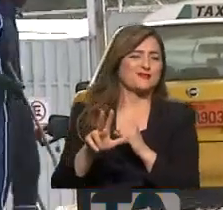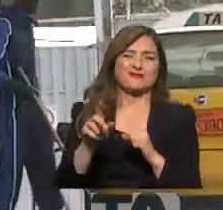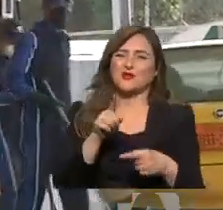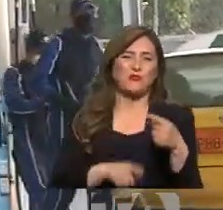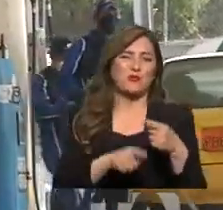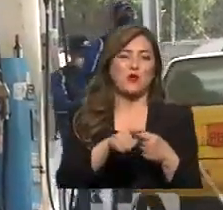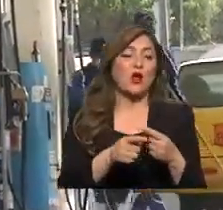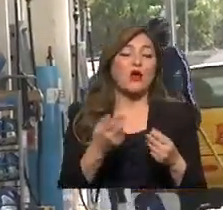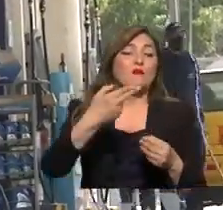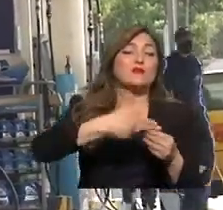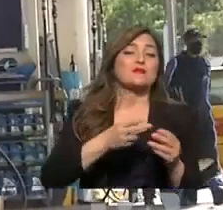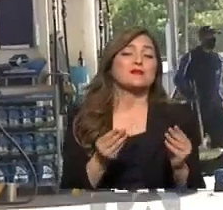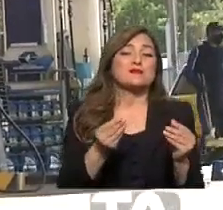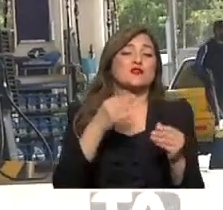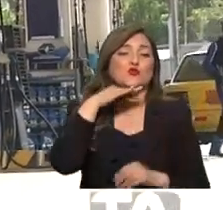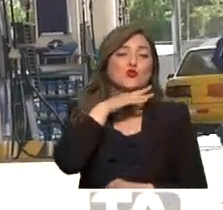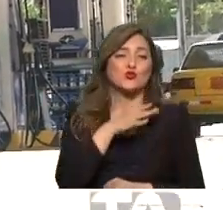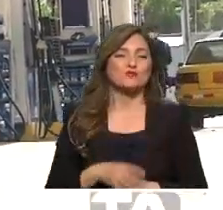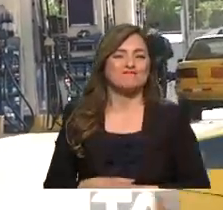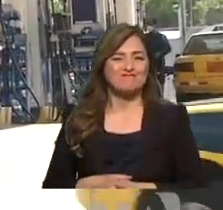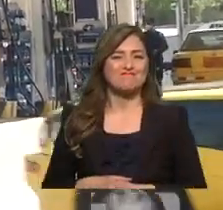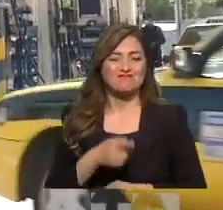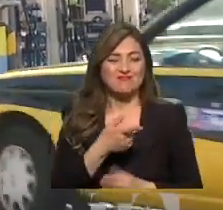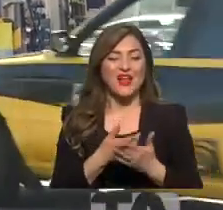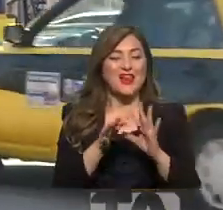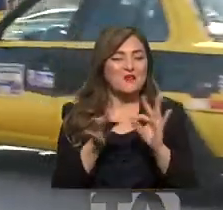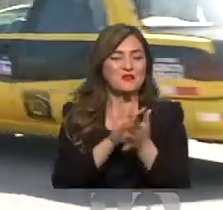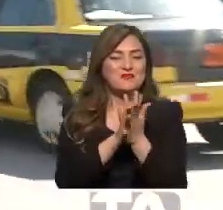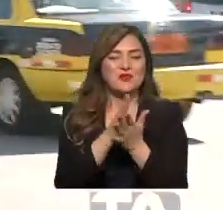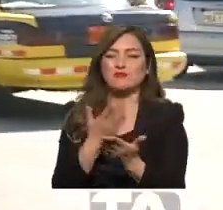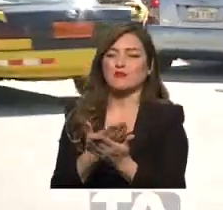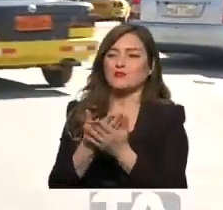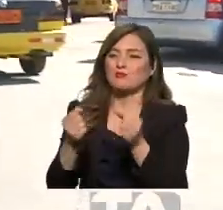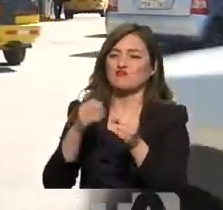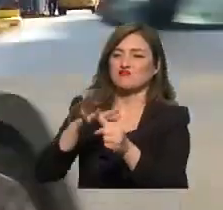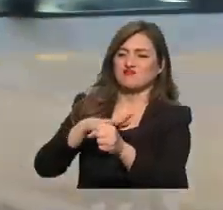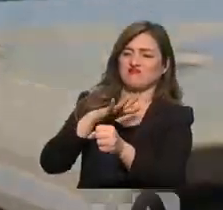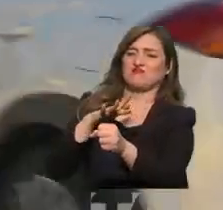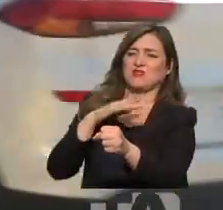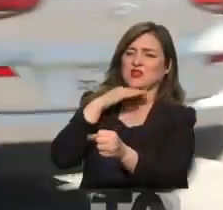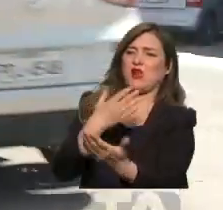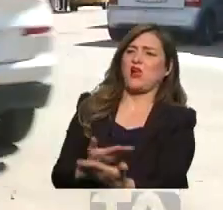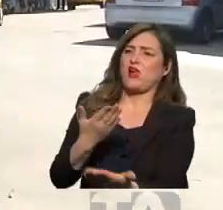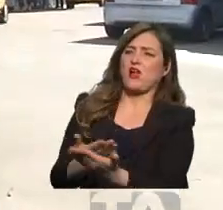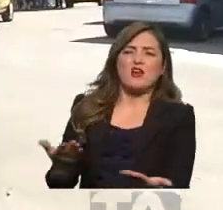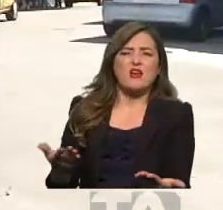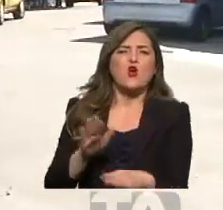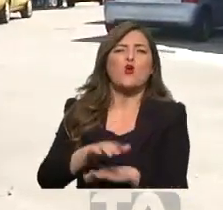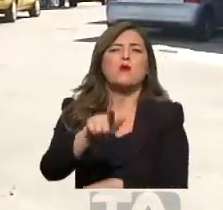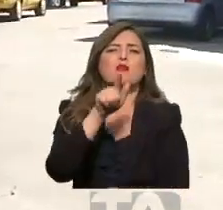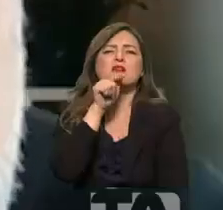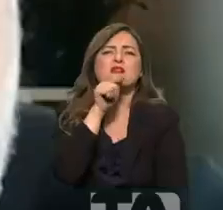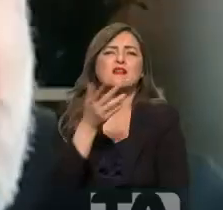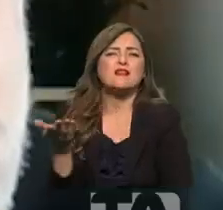limpio es difícil exigir a los importadores de vehículos y a los conductores que no contaminen. Entonces, ¿quién es el